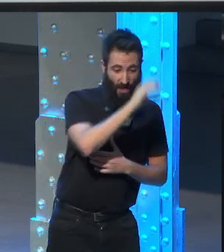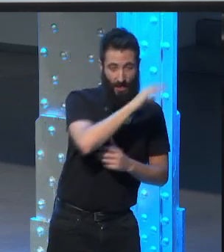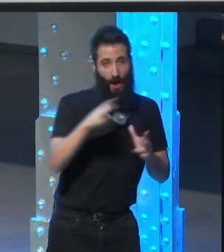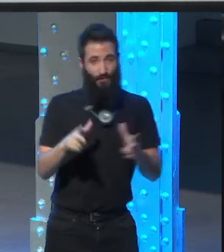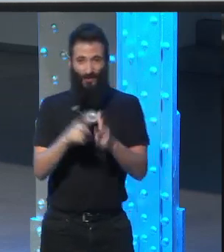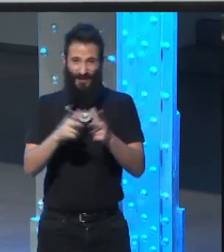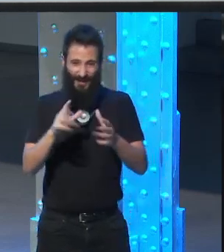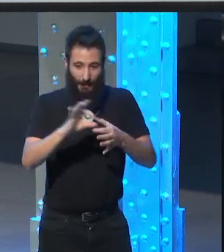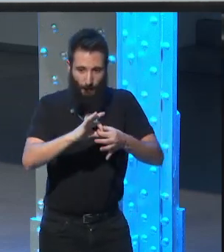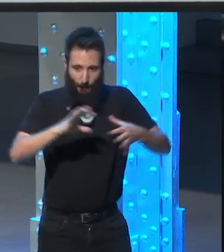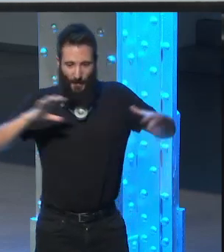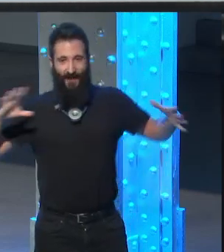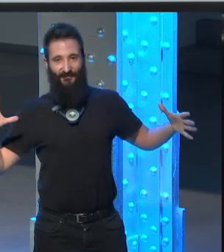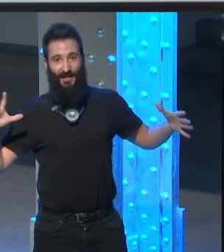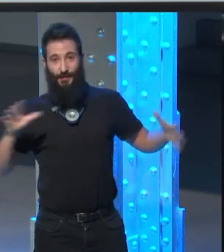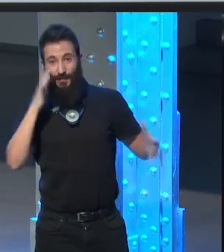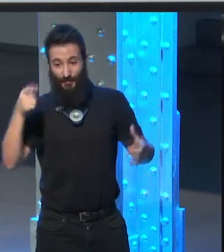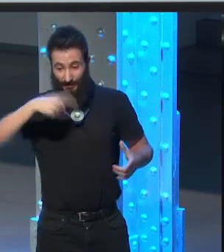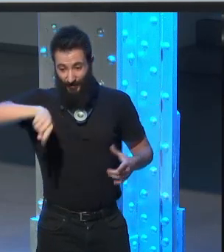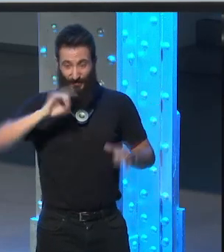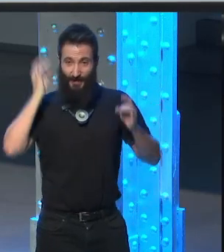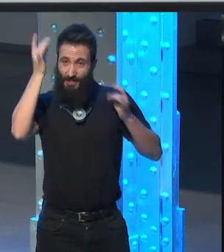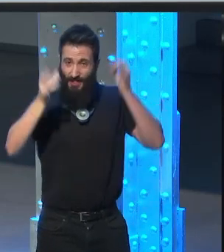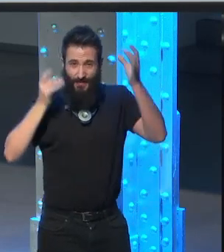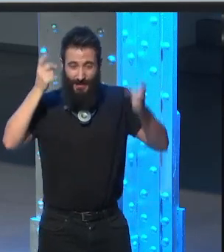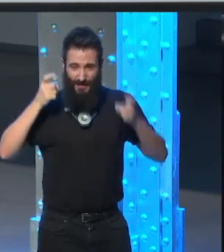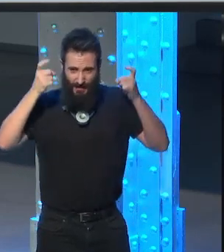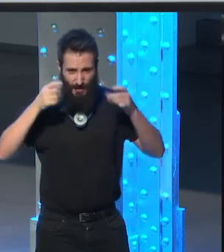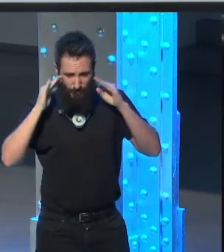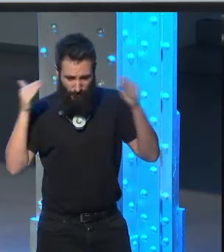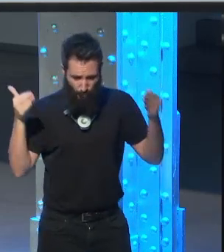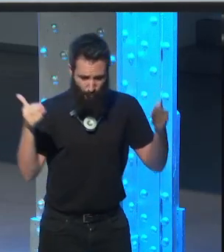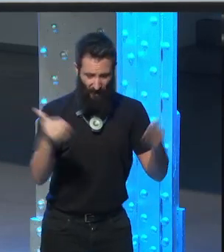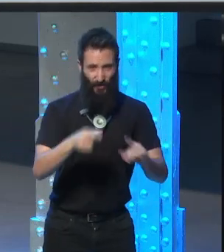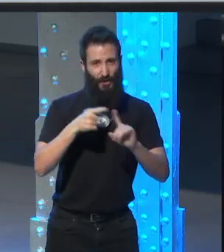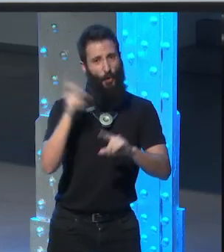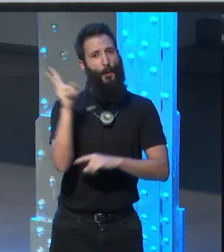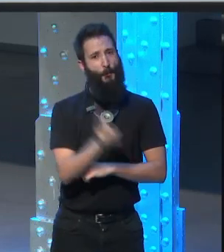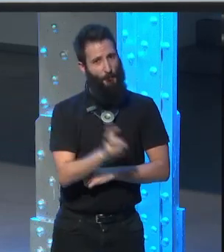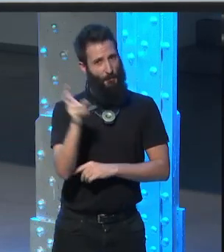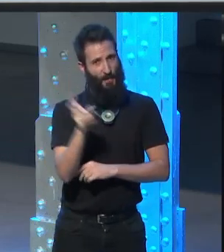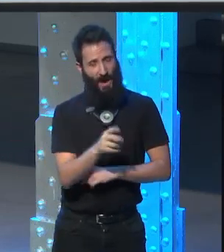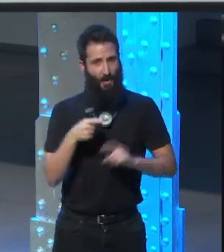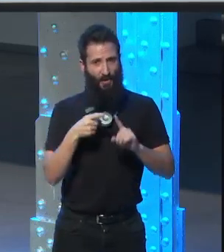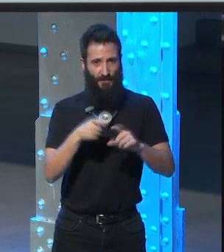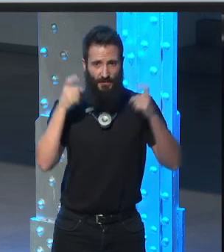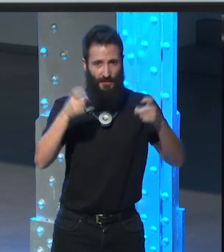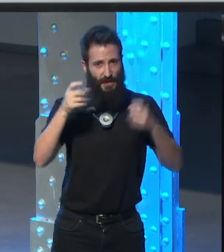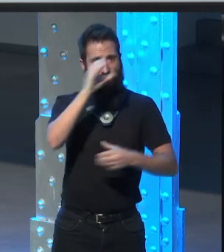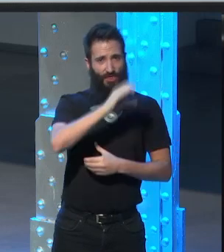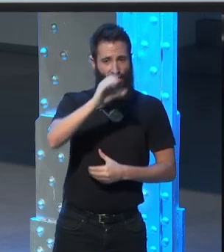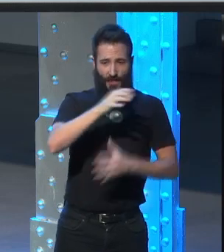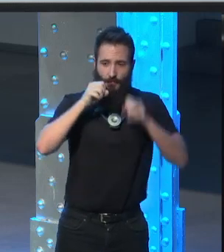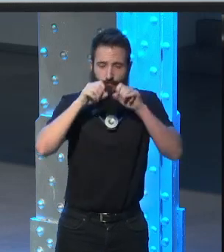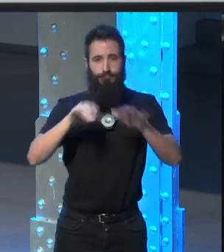muy separadas entre sí. Entonces, esta es una de las actividades que pensamos que podría ser muy útil para promover la